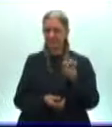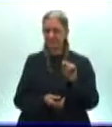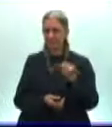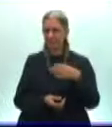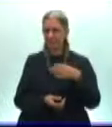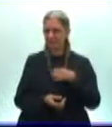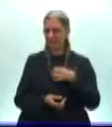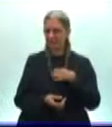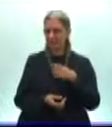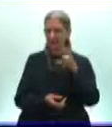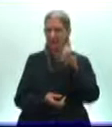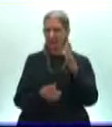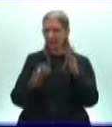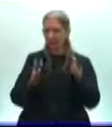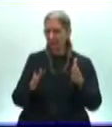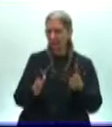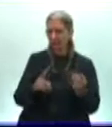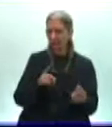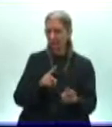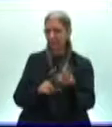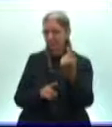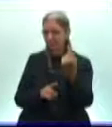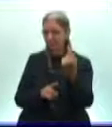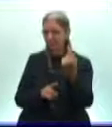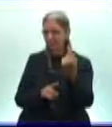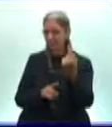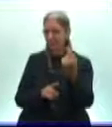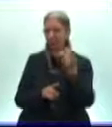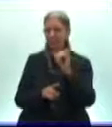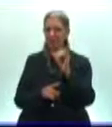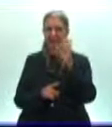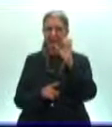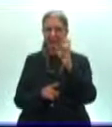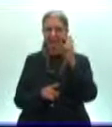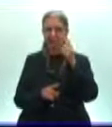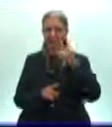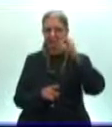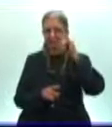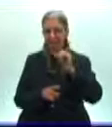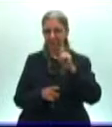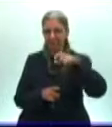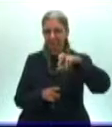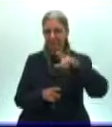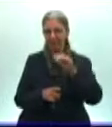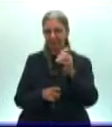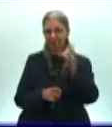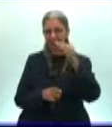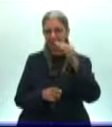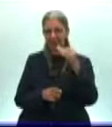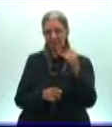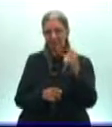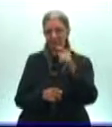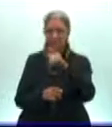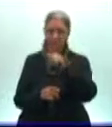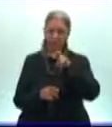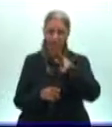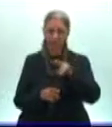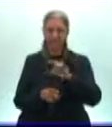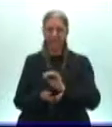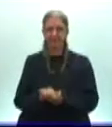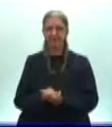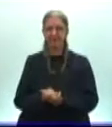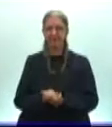el capítulo 1 de su libro de texto, en el texto de décimo grado, específicamente en el epígrafe 12.